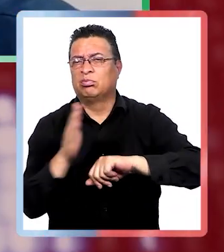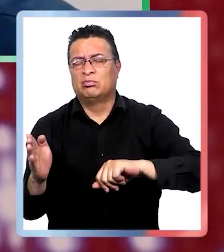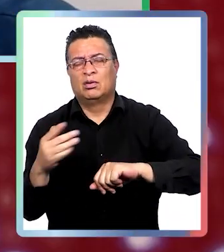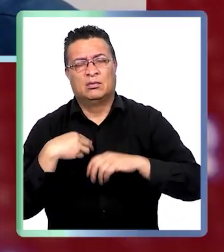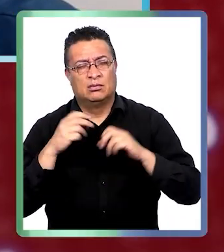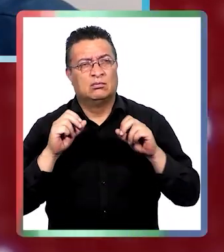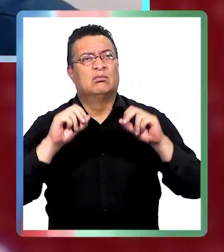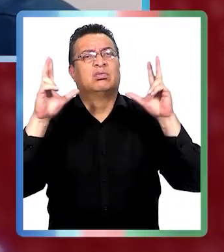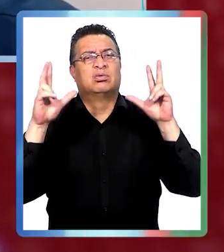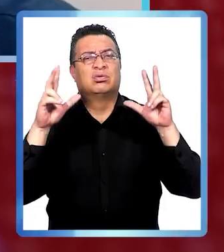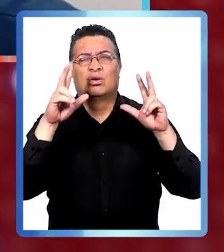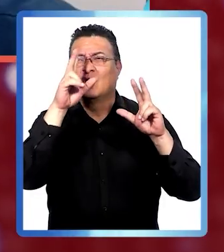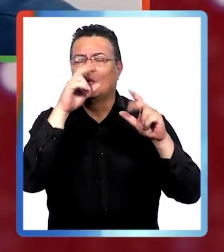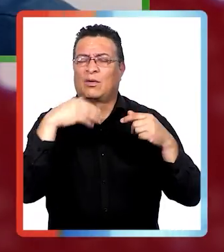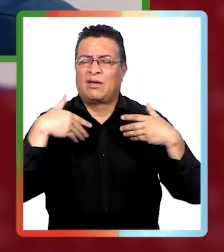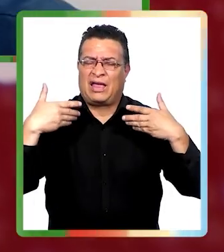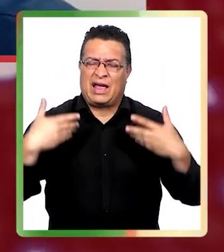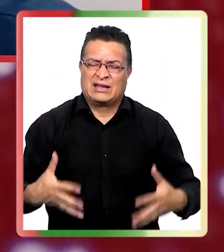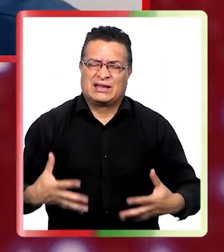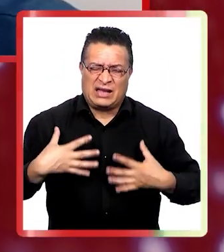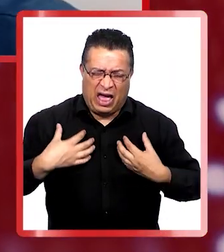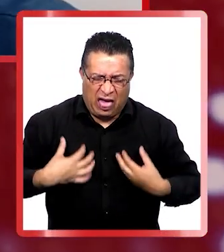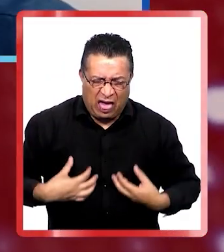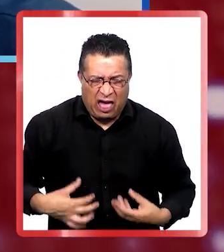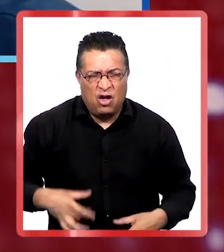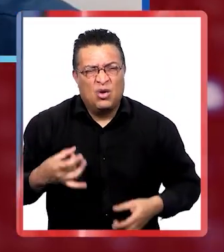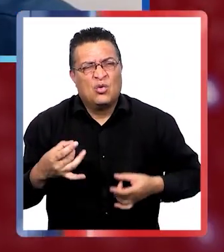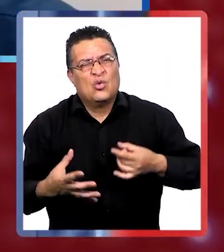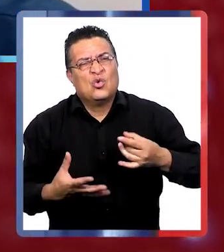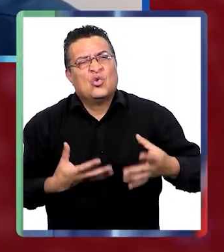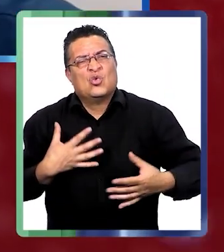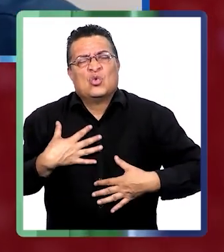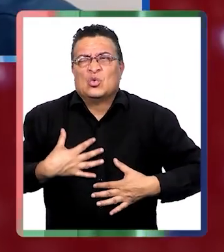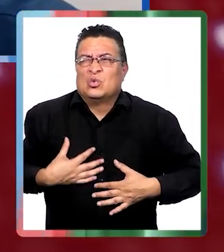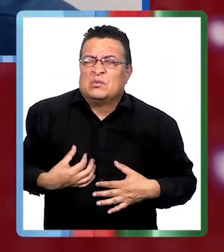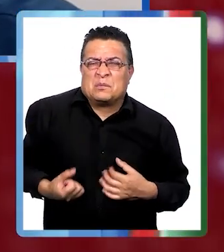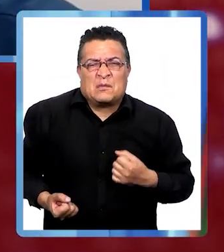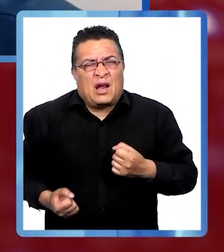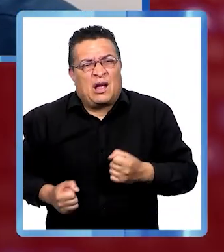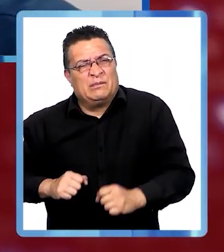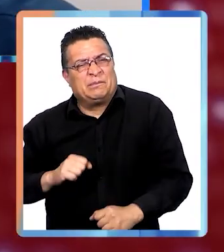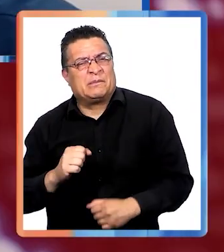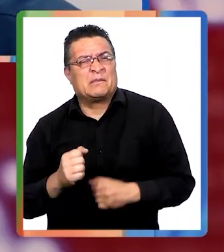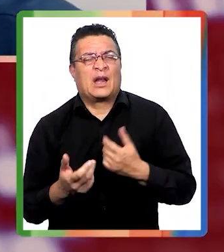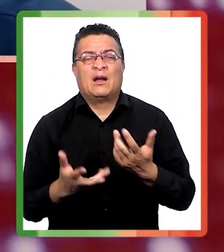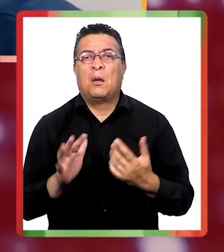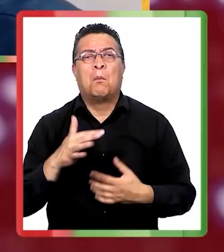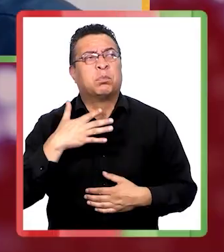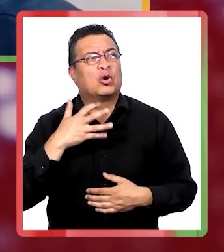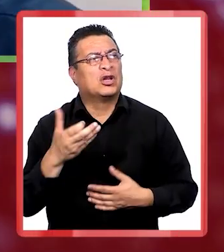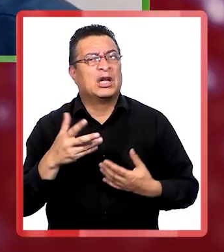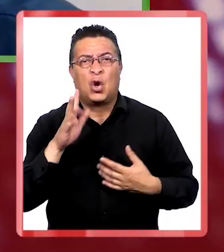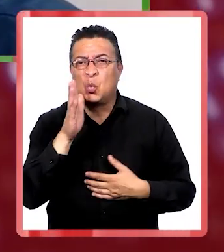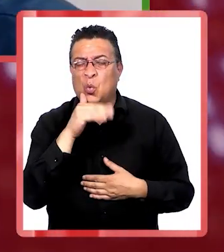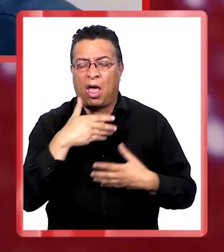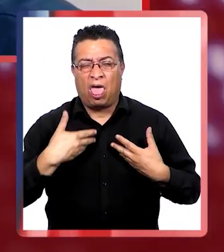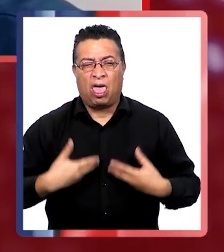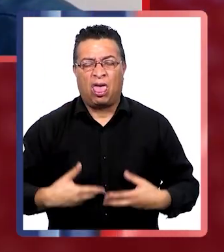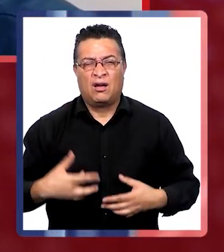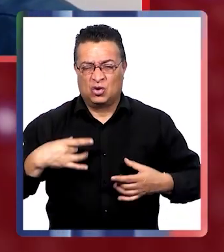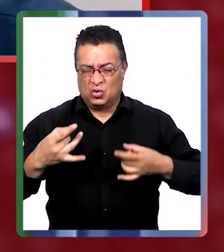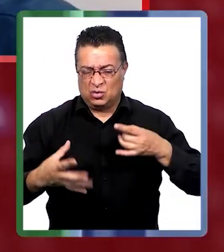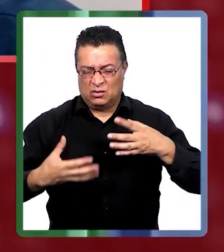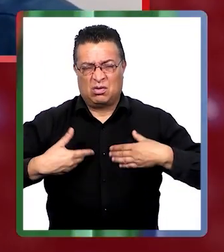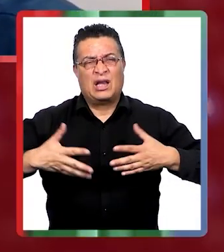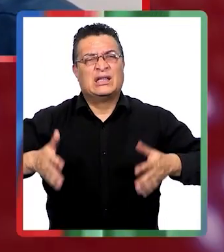pero despiertas como que te pasó un camión por encima. Y uno se pregunta, ¿qué pasó acá? ¿Por qué no descansé?